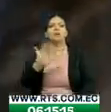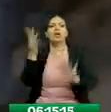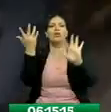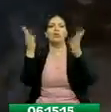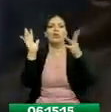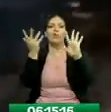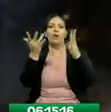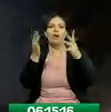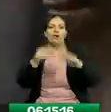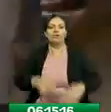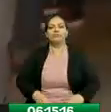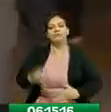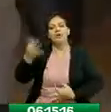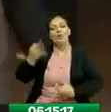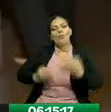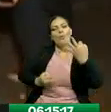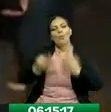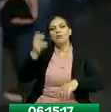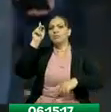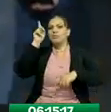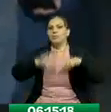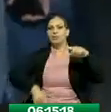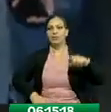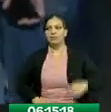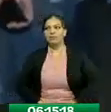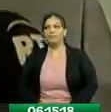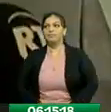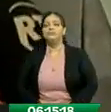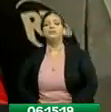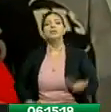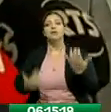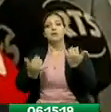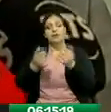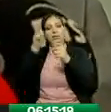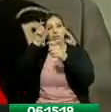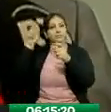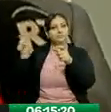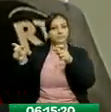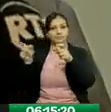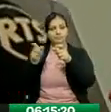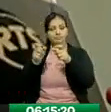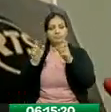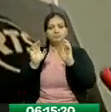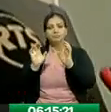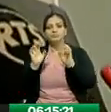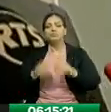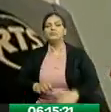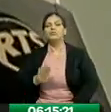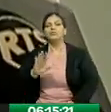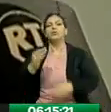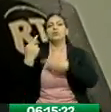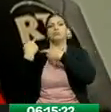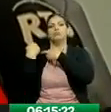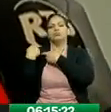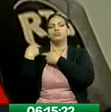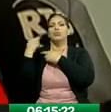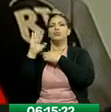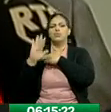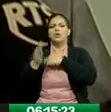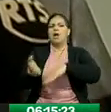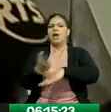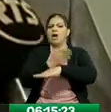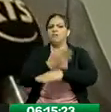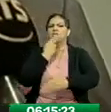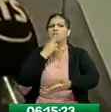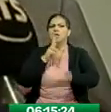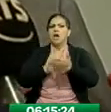del domicilio de la procesada. Bueno, eso le corresponde a la fiscalía. Entiendo yo que los oficios han sido enviados de forma oportuna, pero